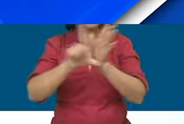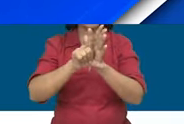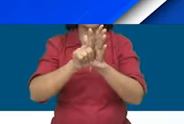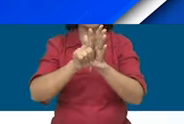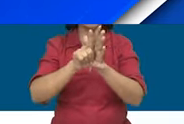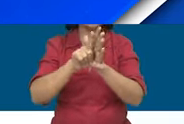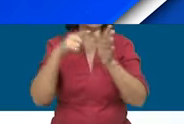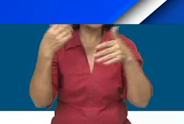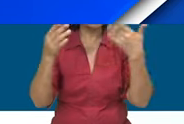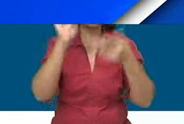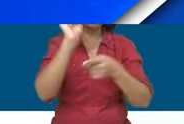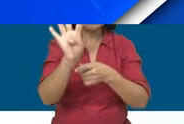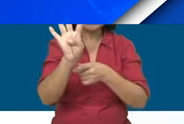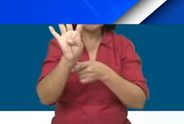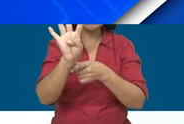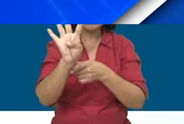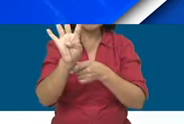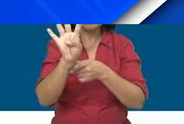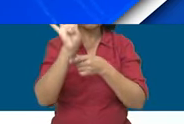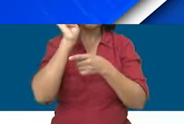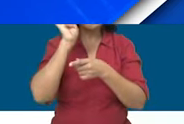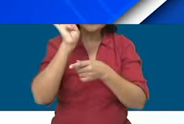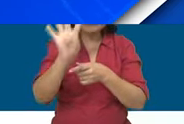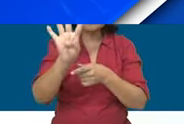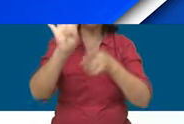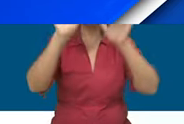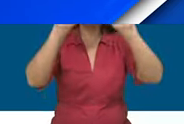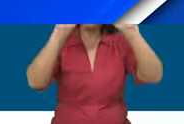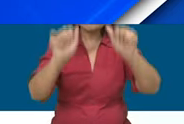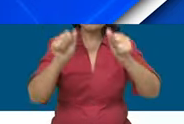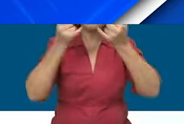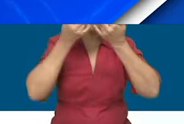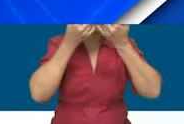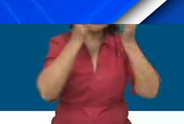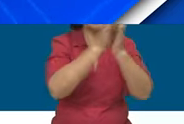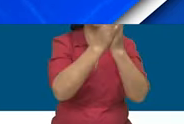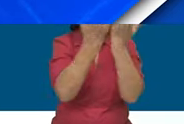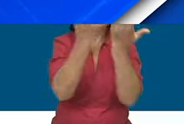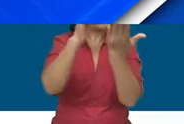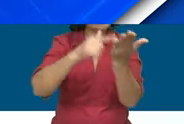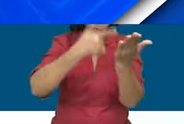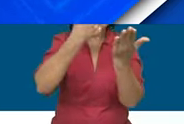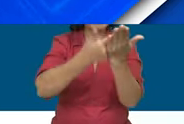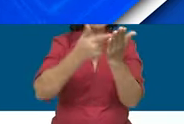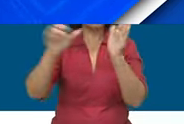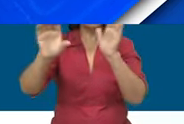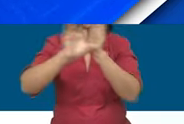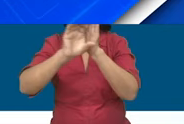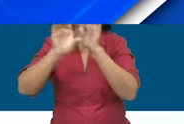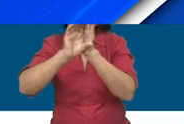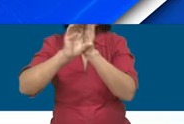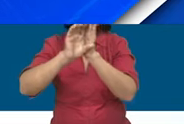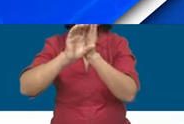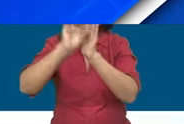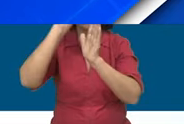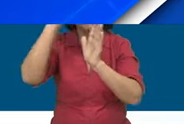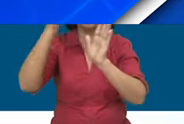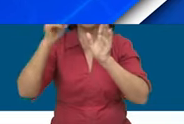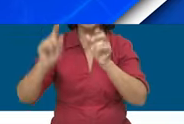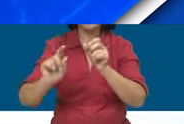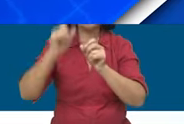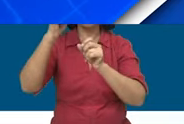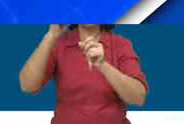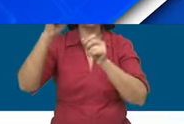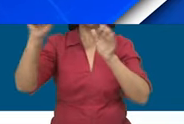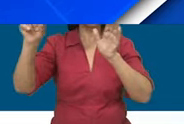de los cuales cuatro cuatro ya fueron publicadas pero en el caso de la Constitución que es